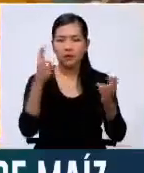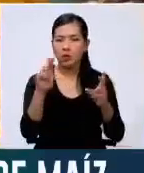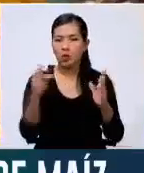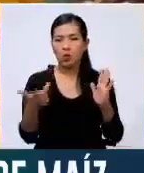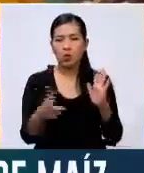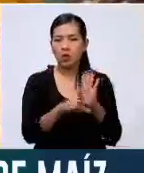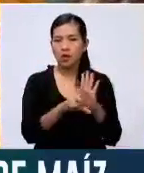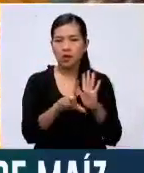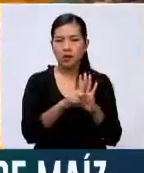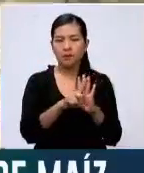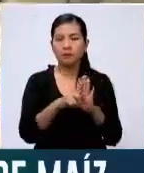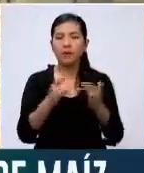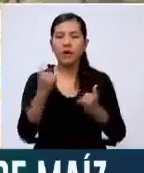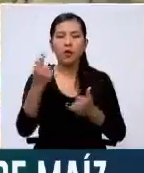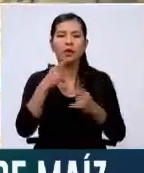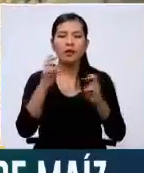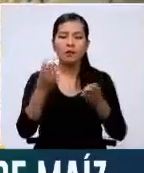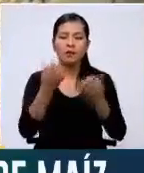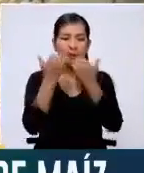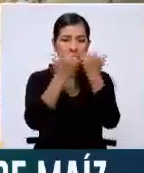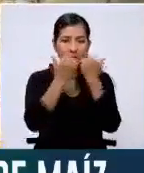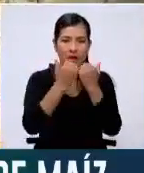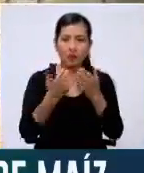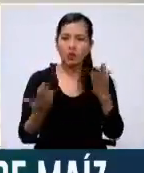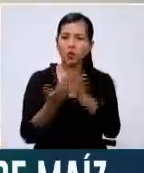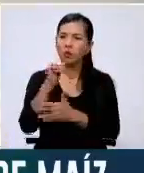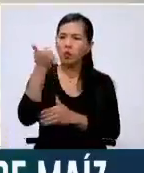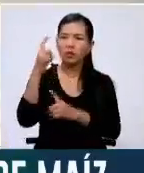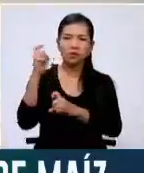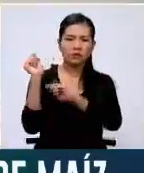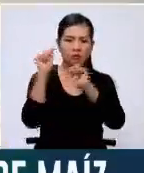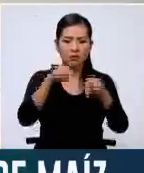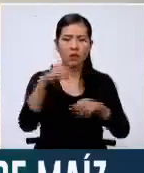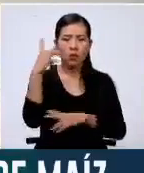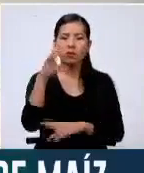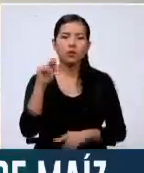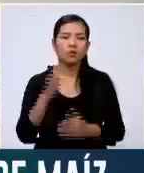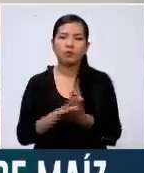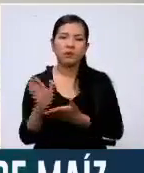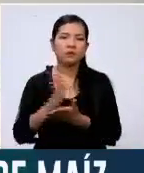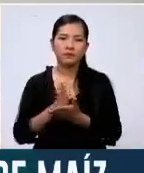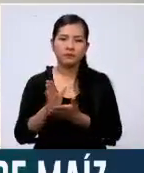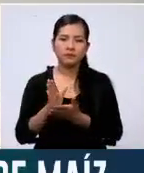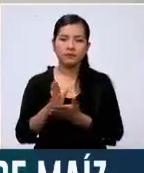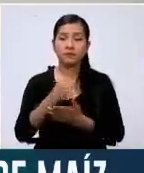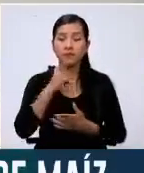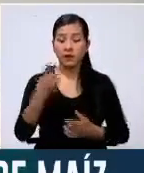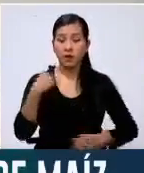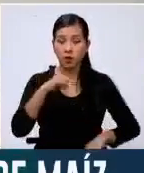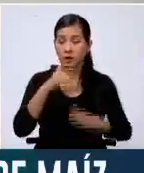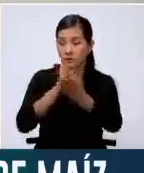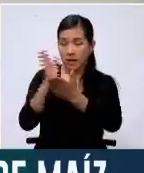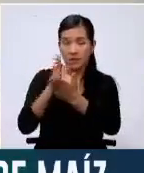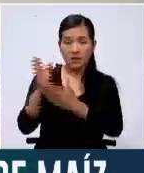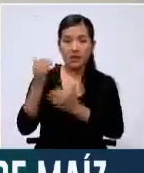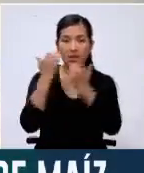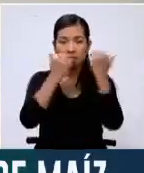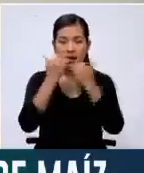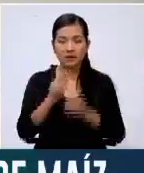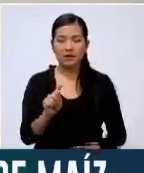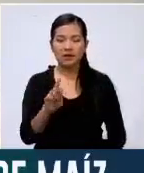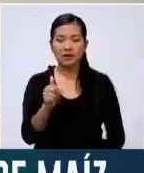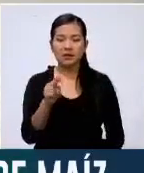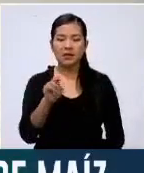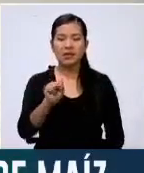que el gobierno no permitirá la importación de maíz transgénico al país. Podemos autorizar, porque autorizar la importación